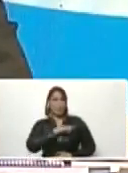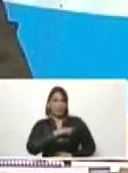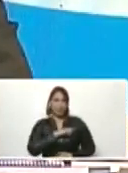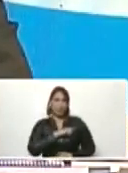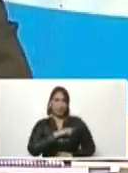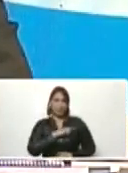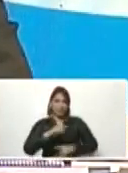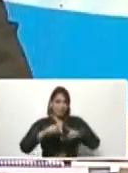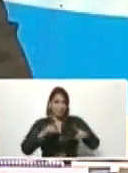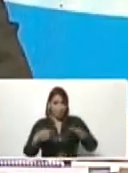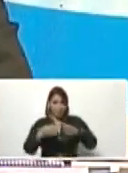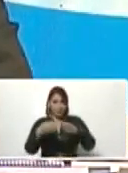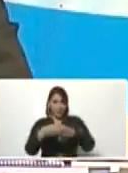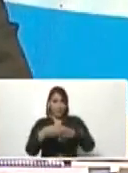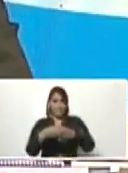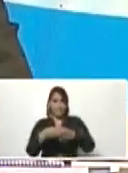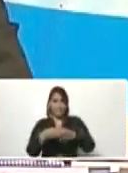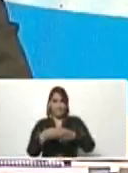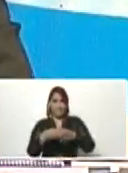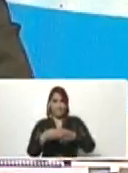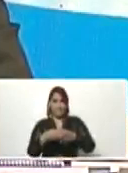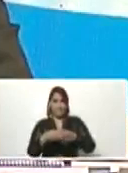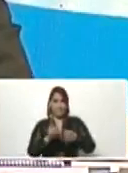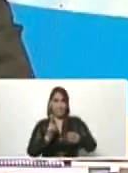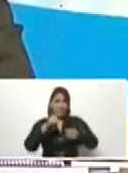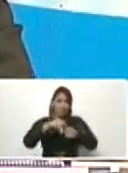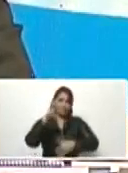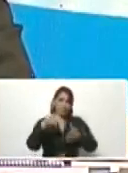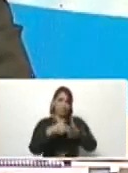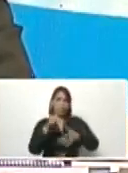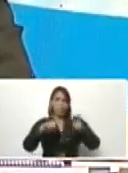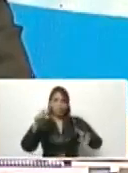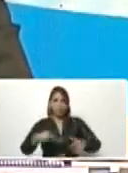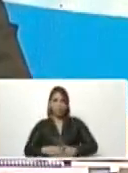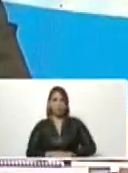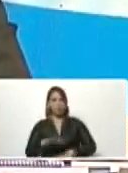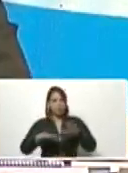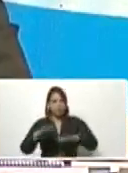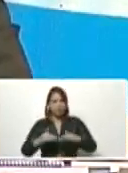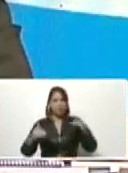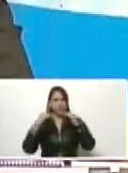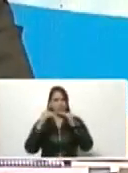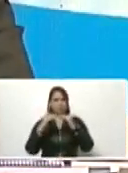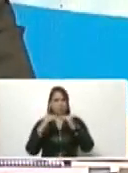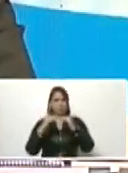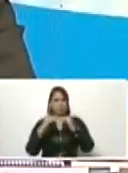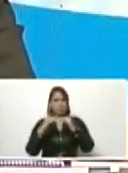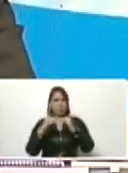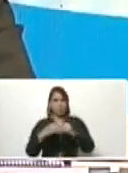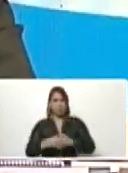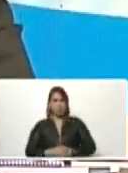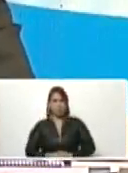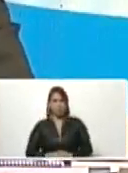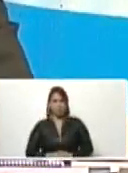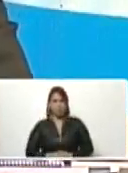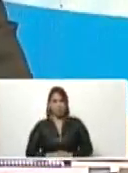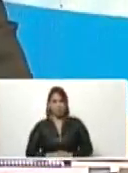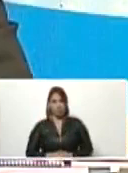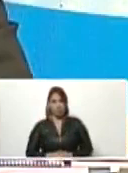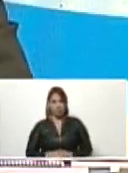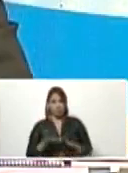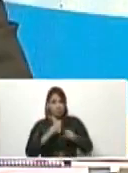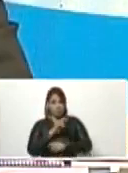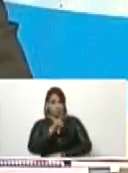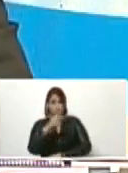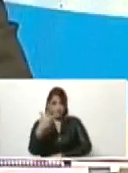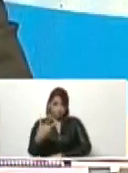Melchor Aymerich, contaba con 3.000 combatientes. Estábamos más o menos parejos, uno a uno. En la noche del